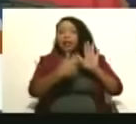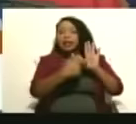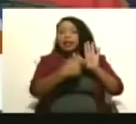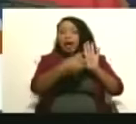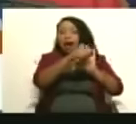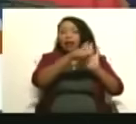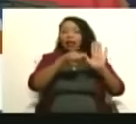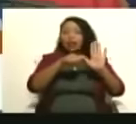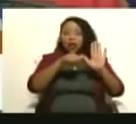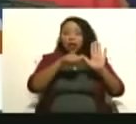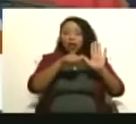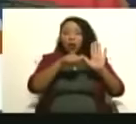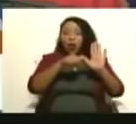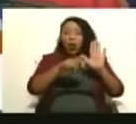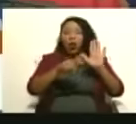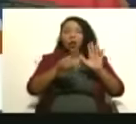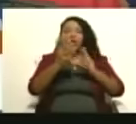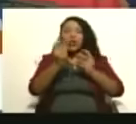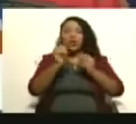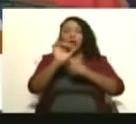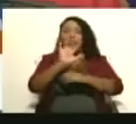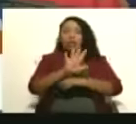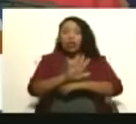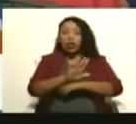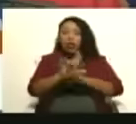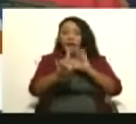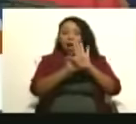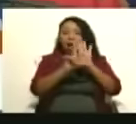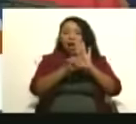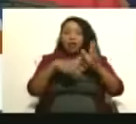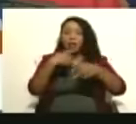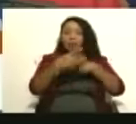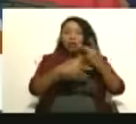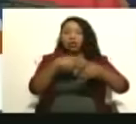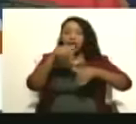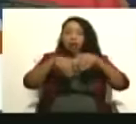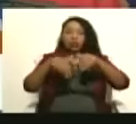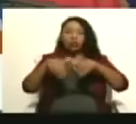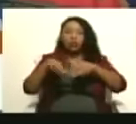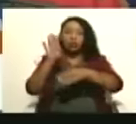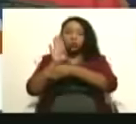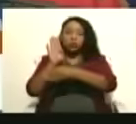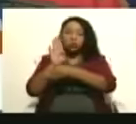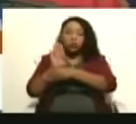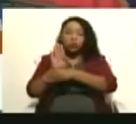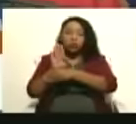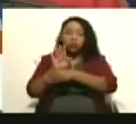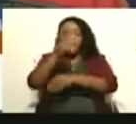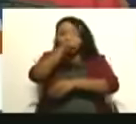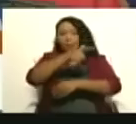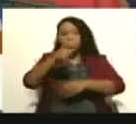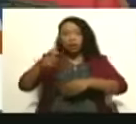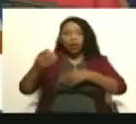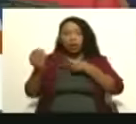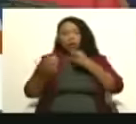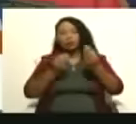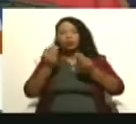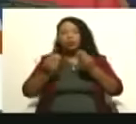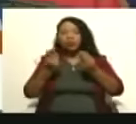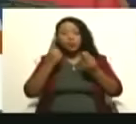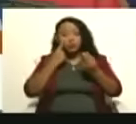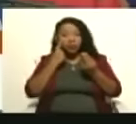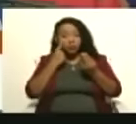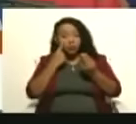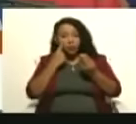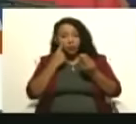de la Ley Orgánica de Procesos Electorales, resguardando la seguridad de los electores y las electoras, así como también velando por